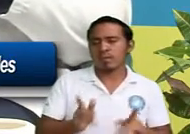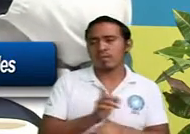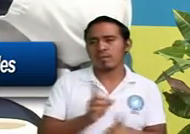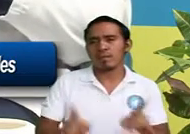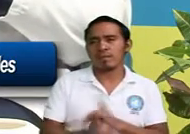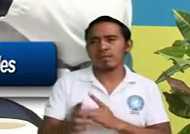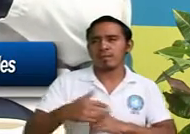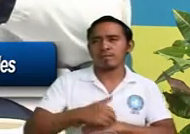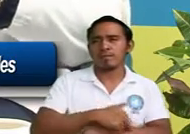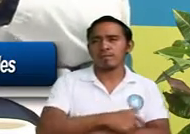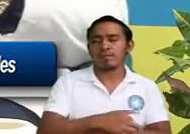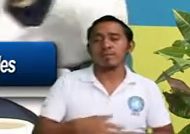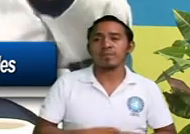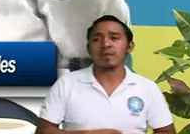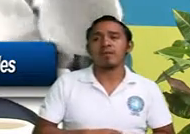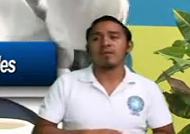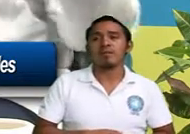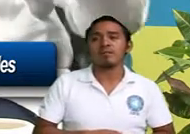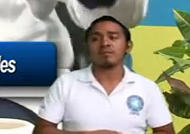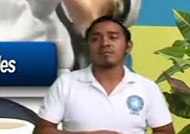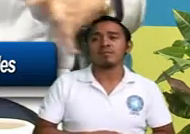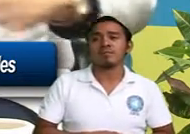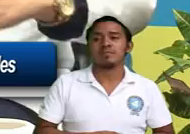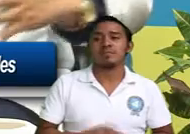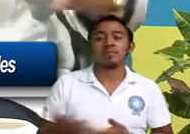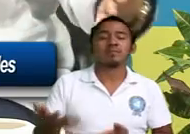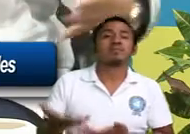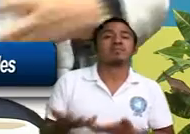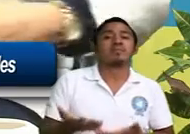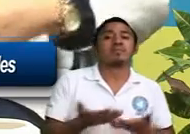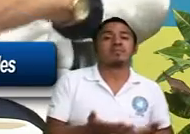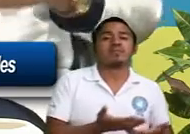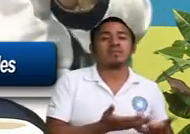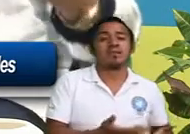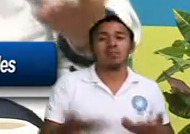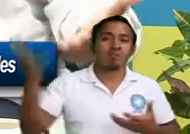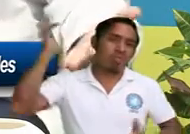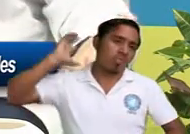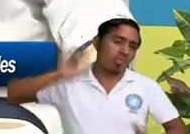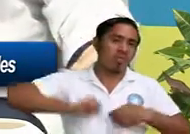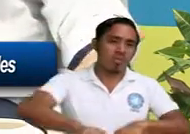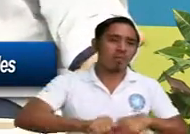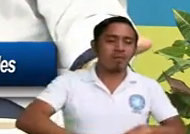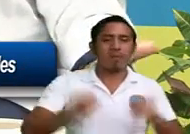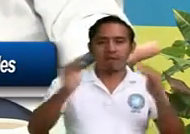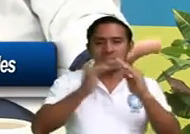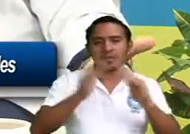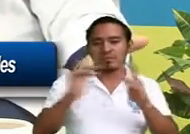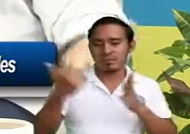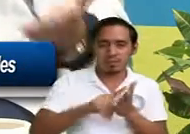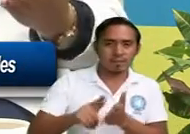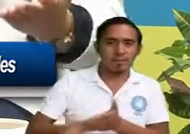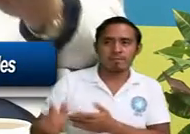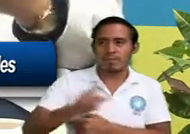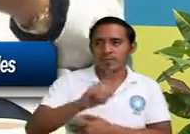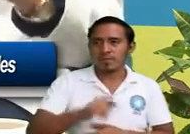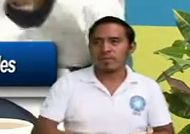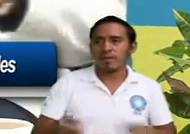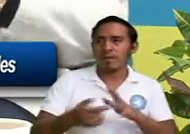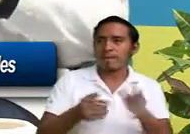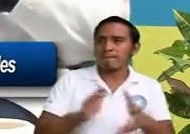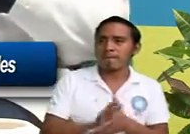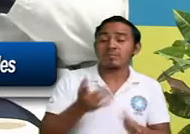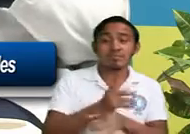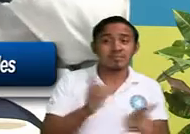sí. Pero no es aquello de atuto, lavar un montón de cosas, ser la única que hace las cosas de la casa. No, aquí el marido nos tiene que